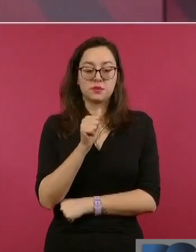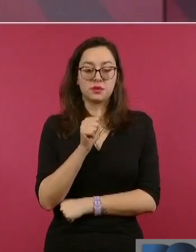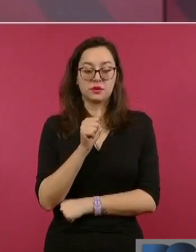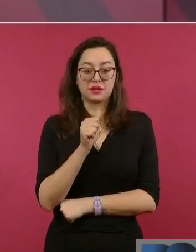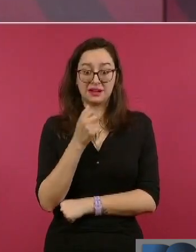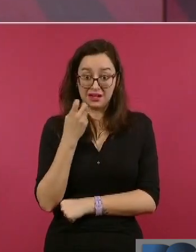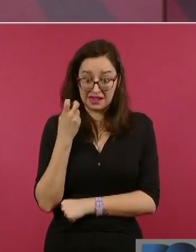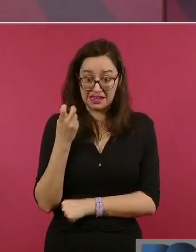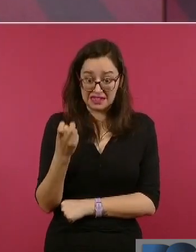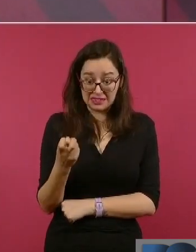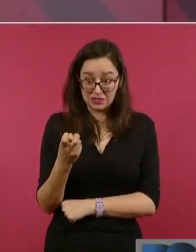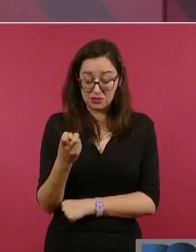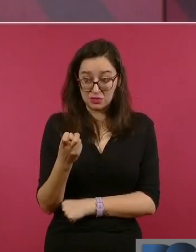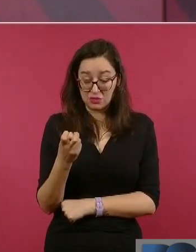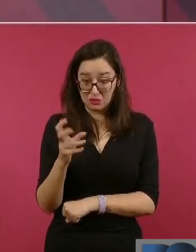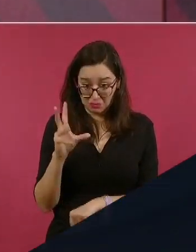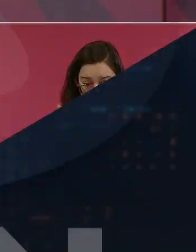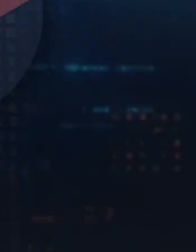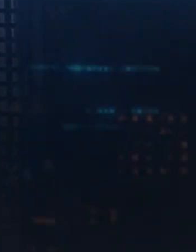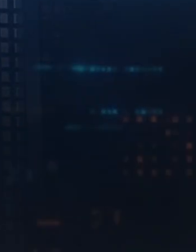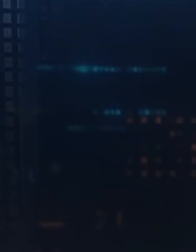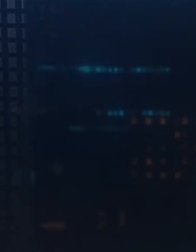rtv más